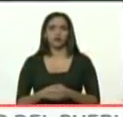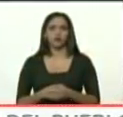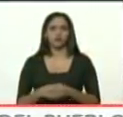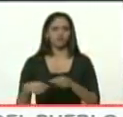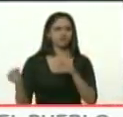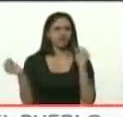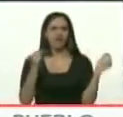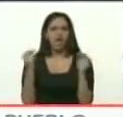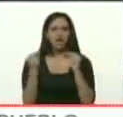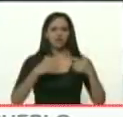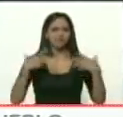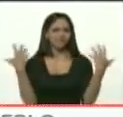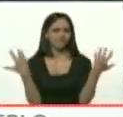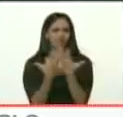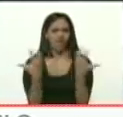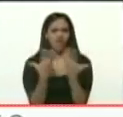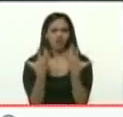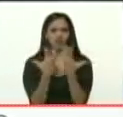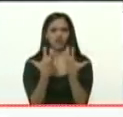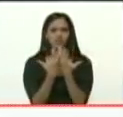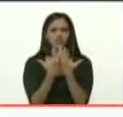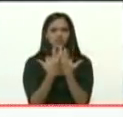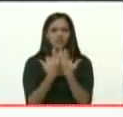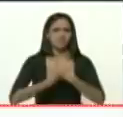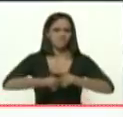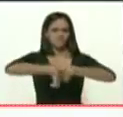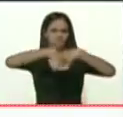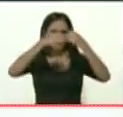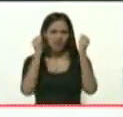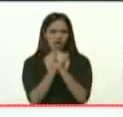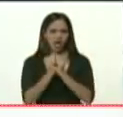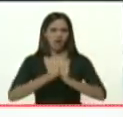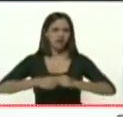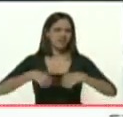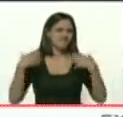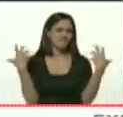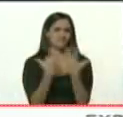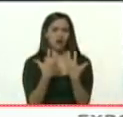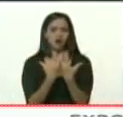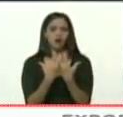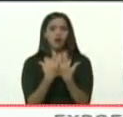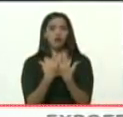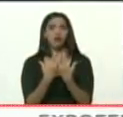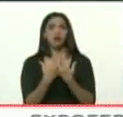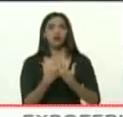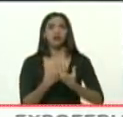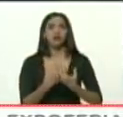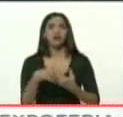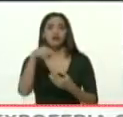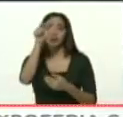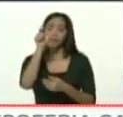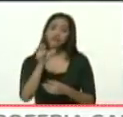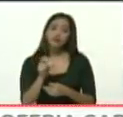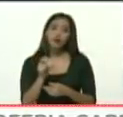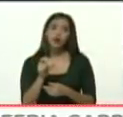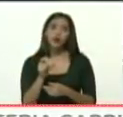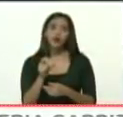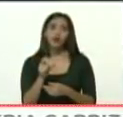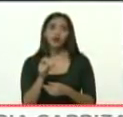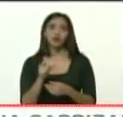Discutieron, se agredieron físicamente, y este ciudadano, que